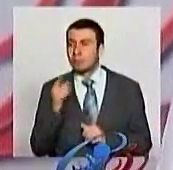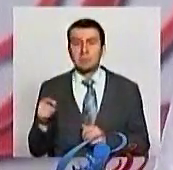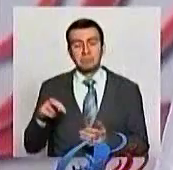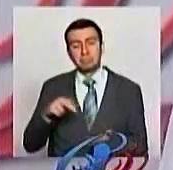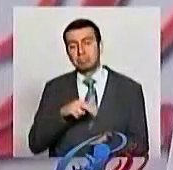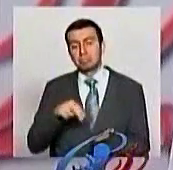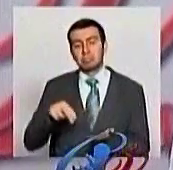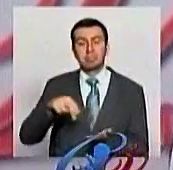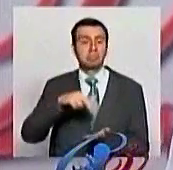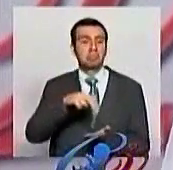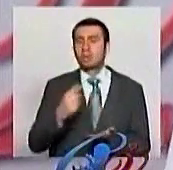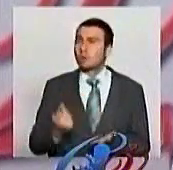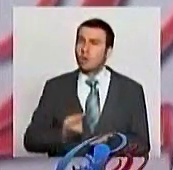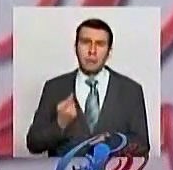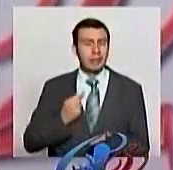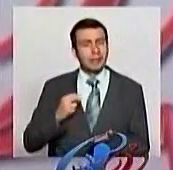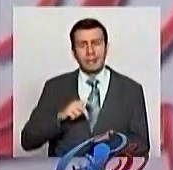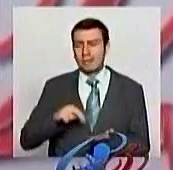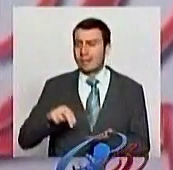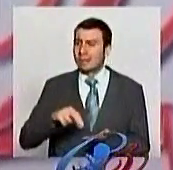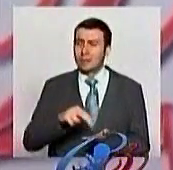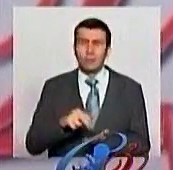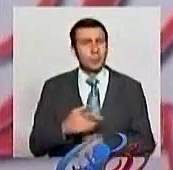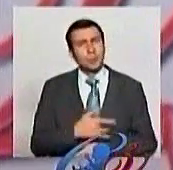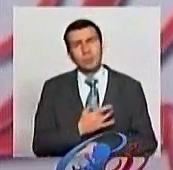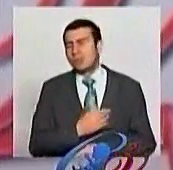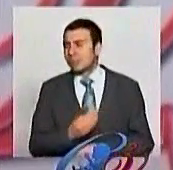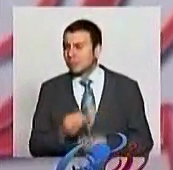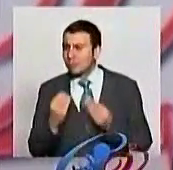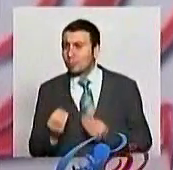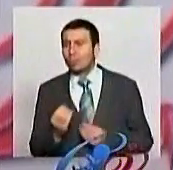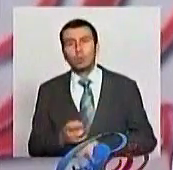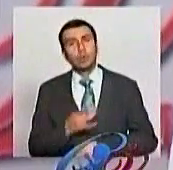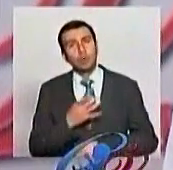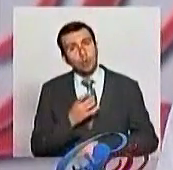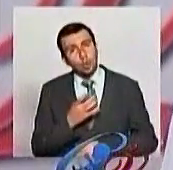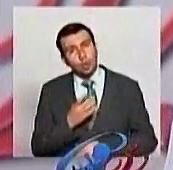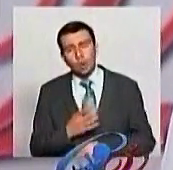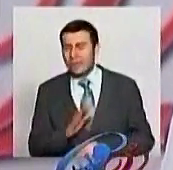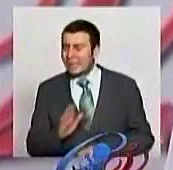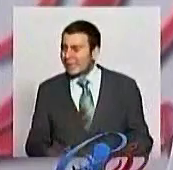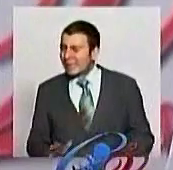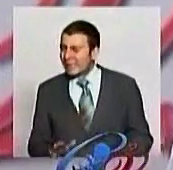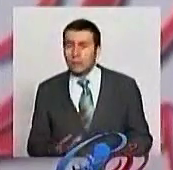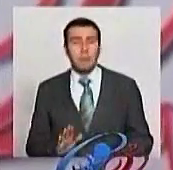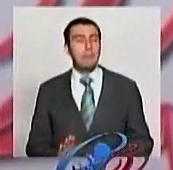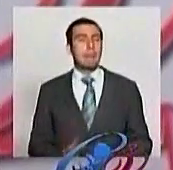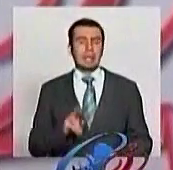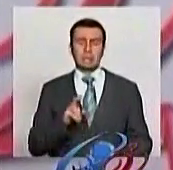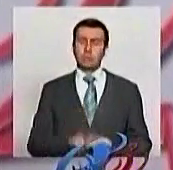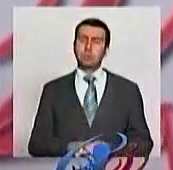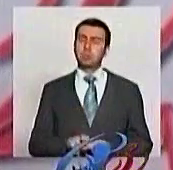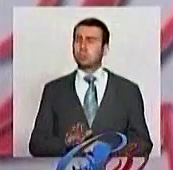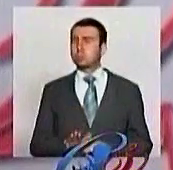sea, solo caminando, sienten tanto dolor en las piernas que tienen que parar, o presentan úlceras en